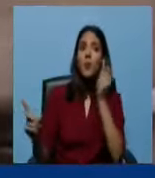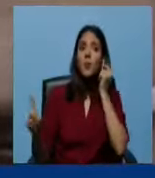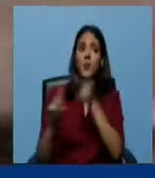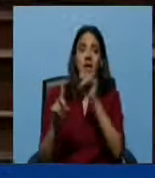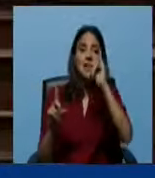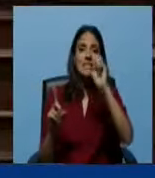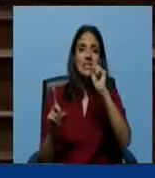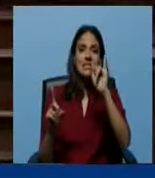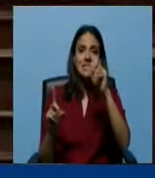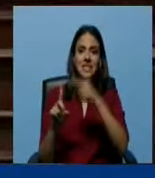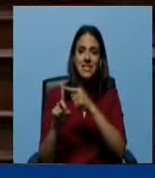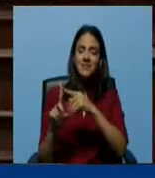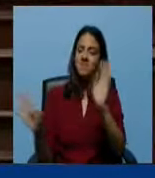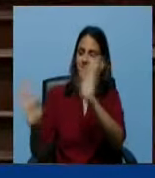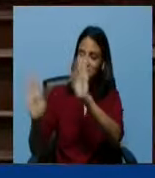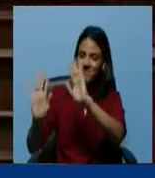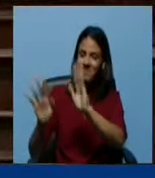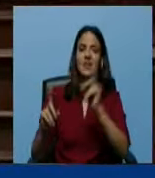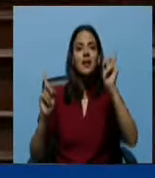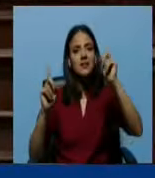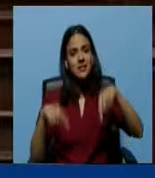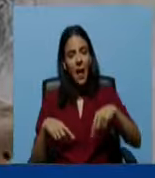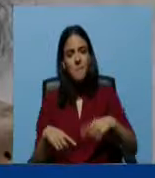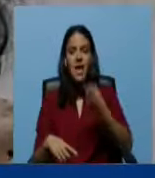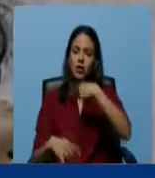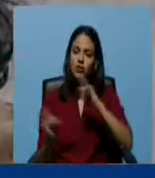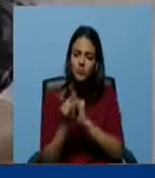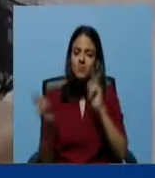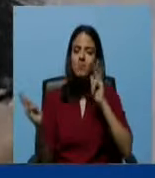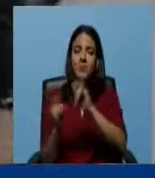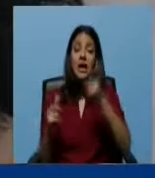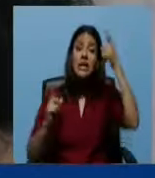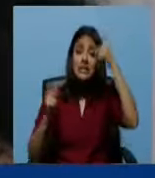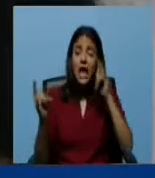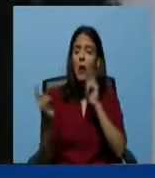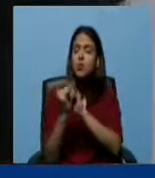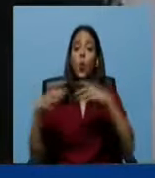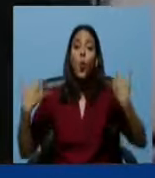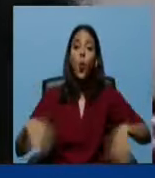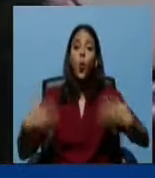Isis, también tan querida por nuestro comandante Chávez.